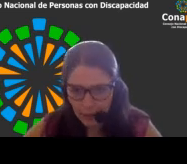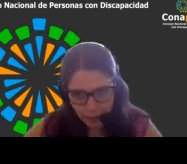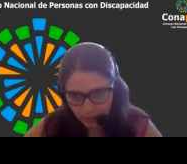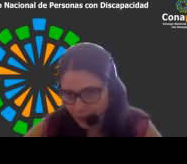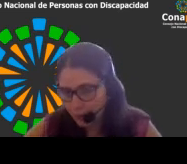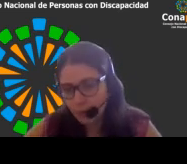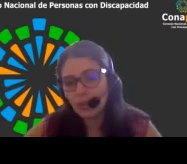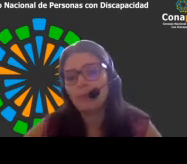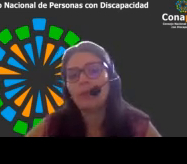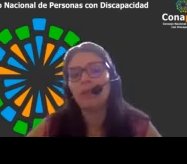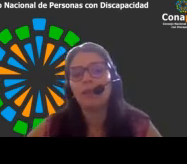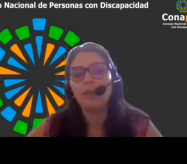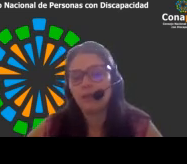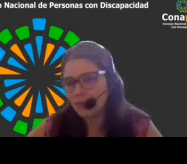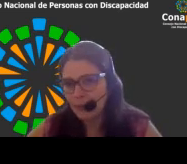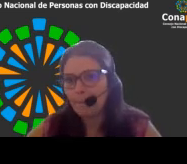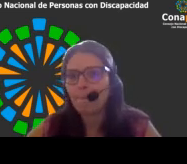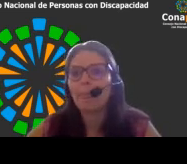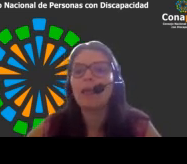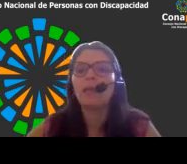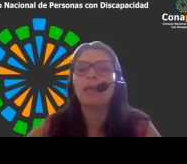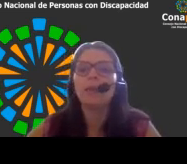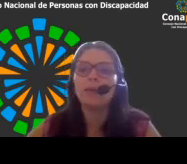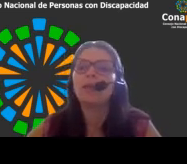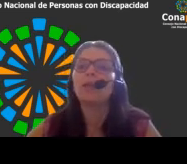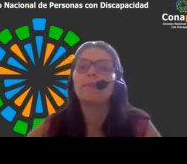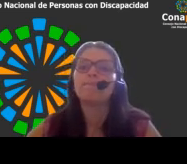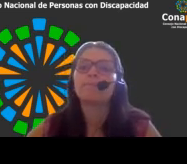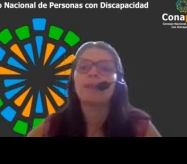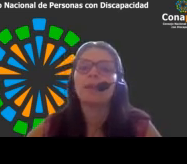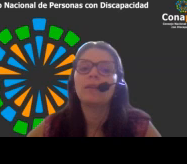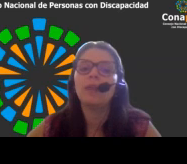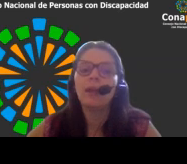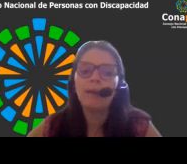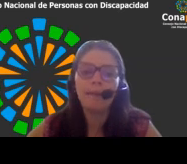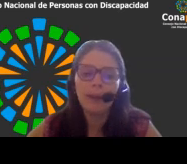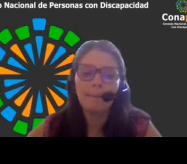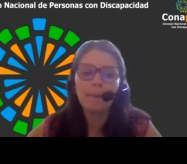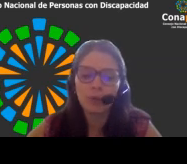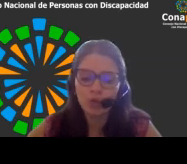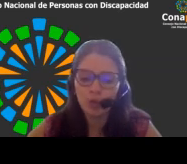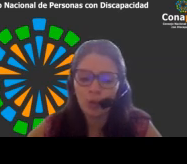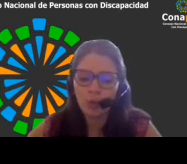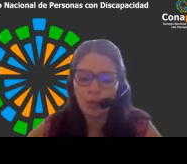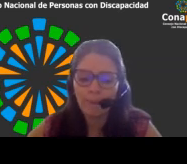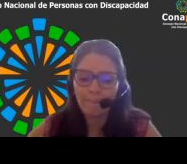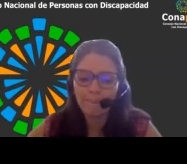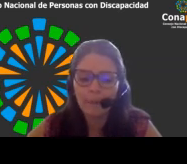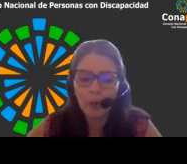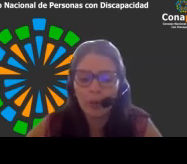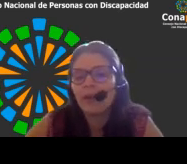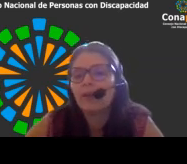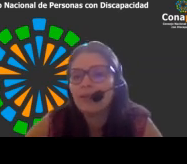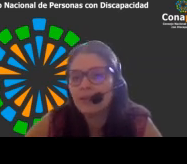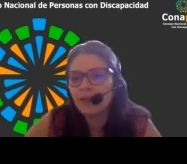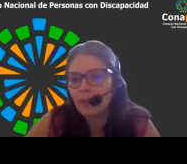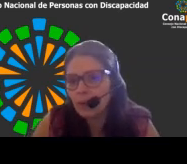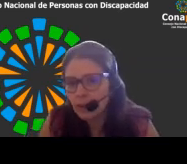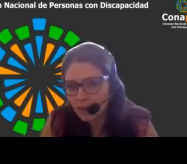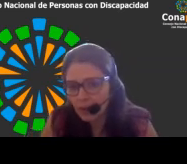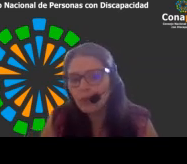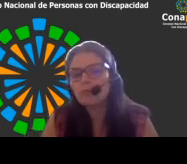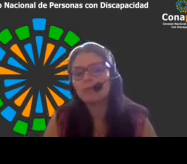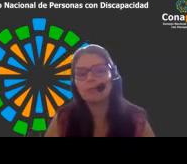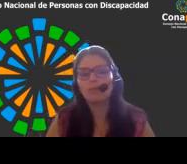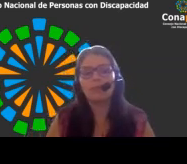Sí claro eso totalmente es así y creo que tiene que ver mucho con con que